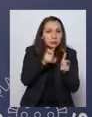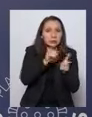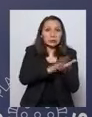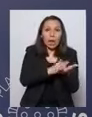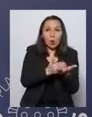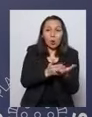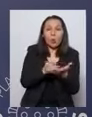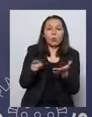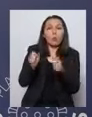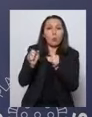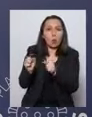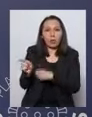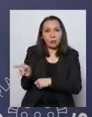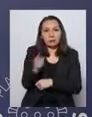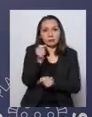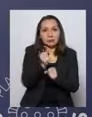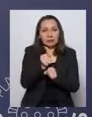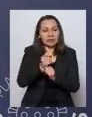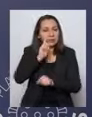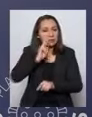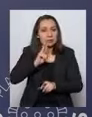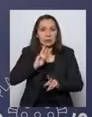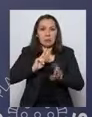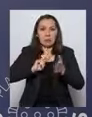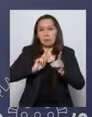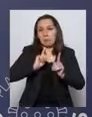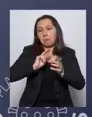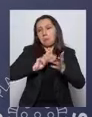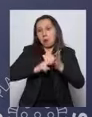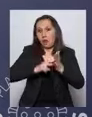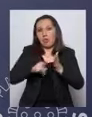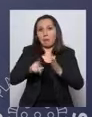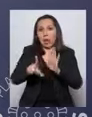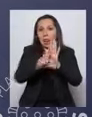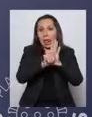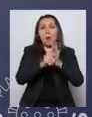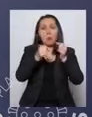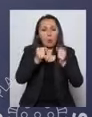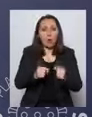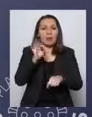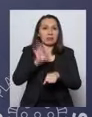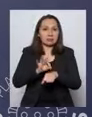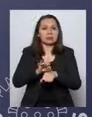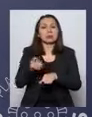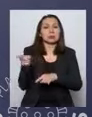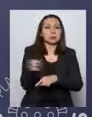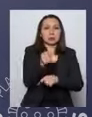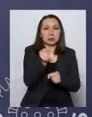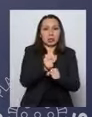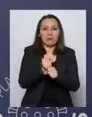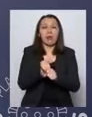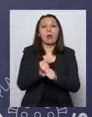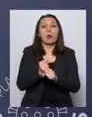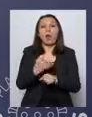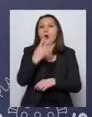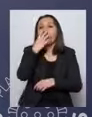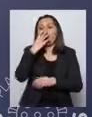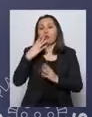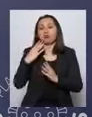puedan ejercer sin riesgo legal como especialista y trabajar en nuestro país insisto como